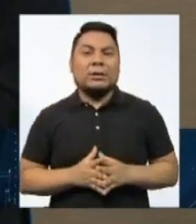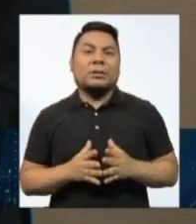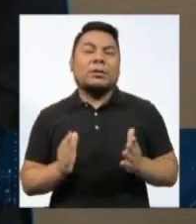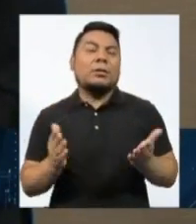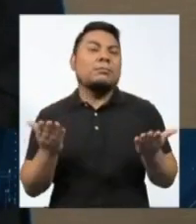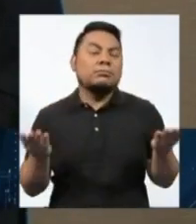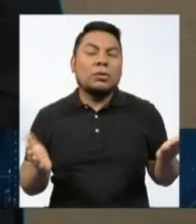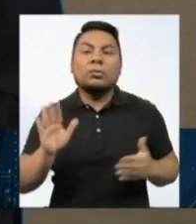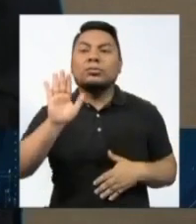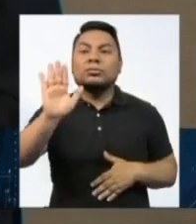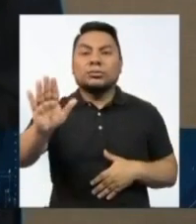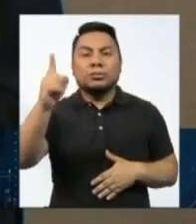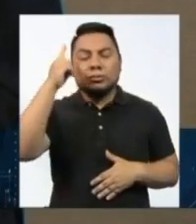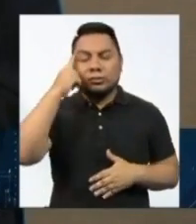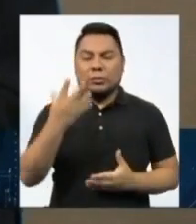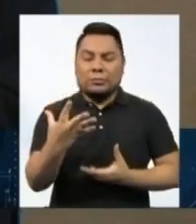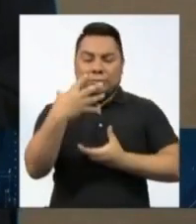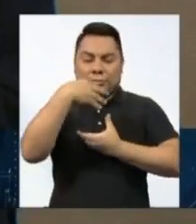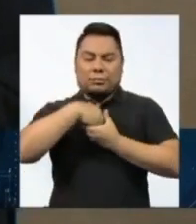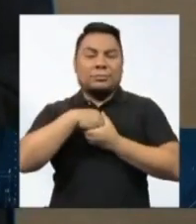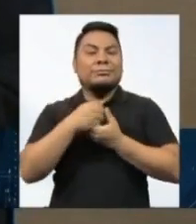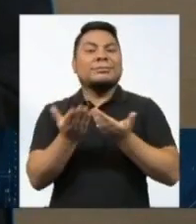por su vocación de servicio,